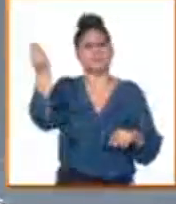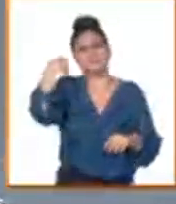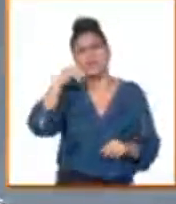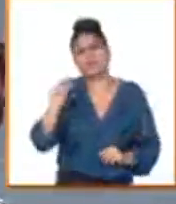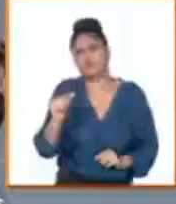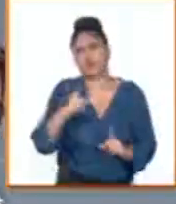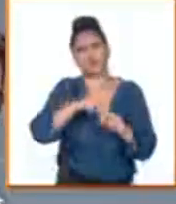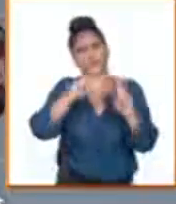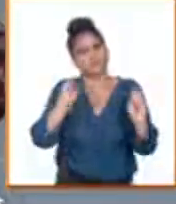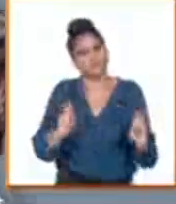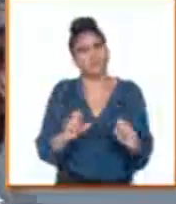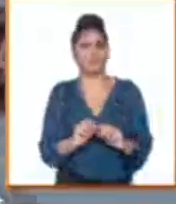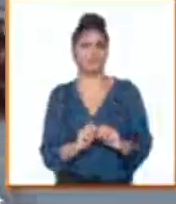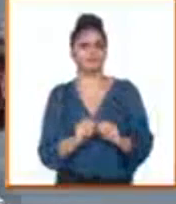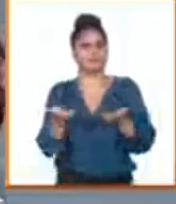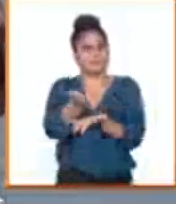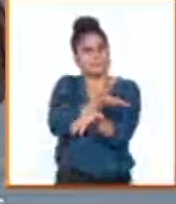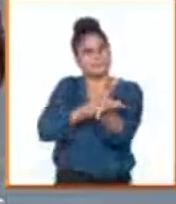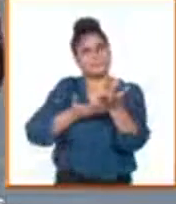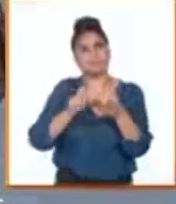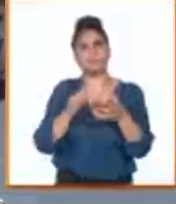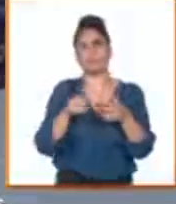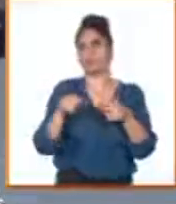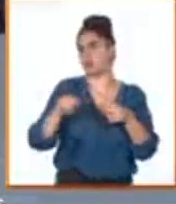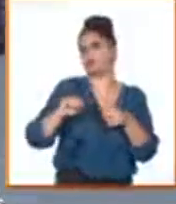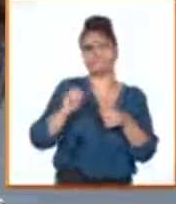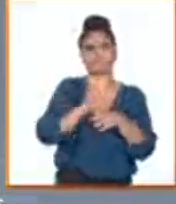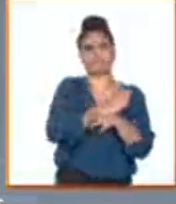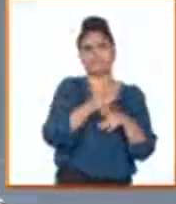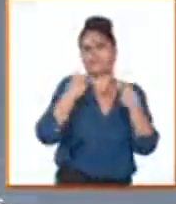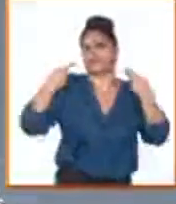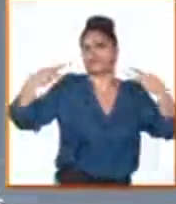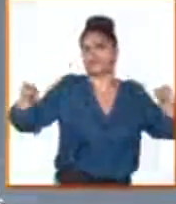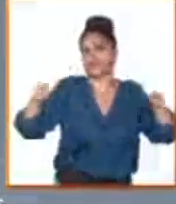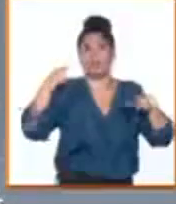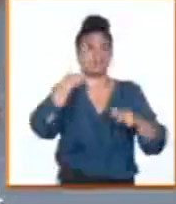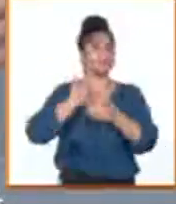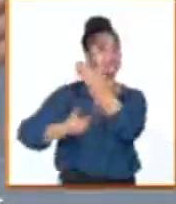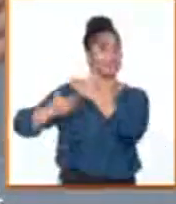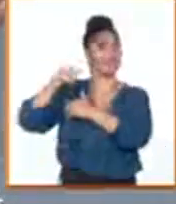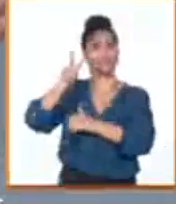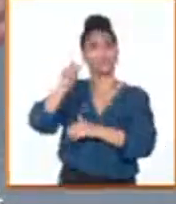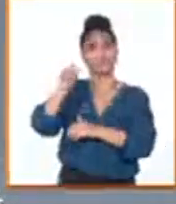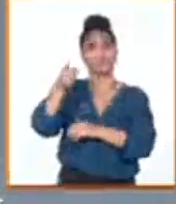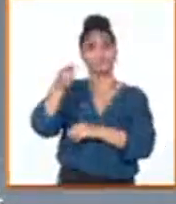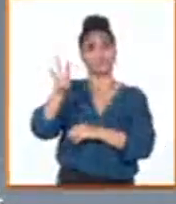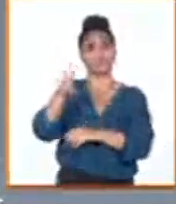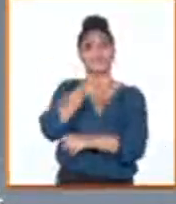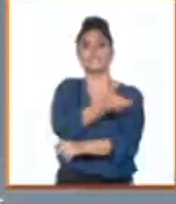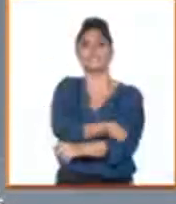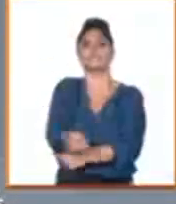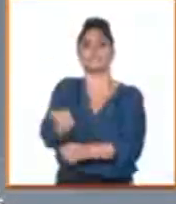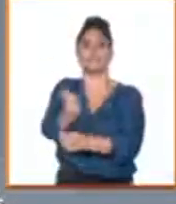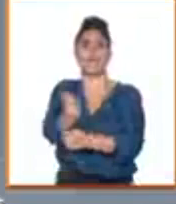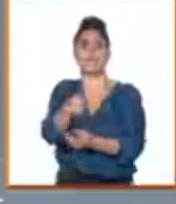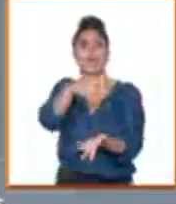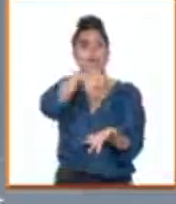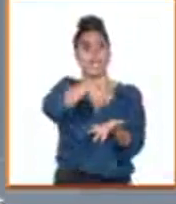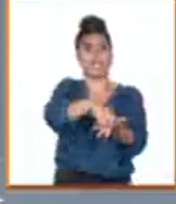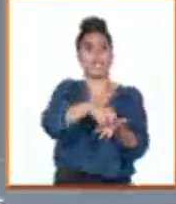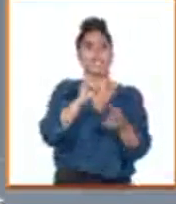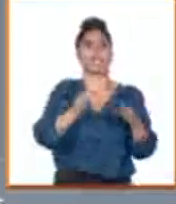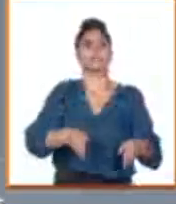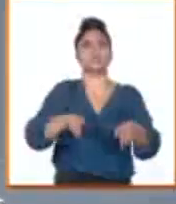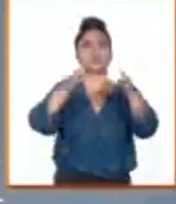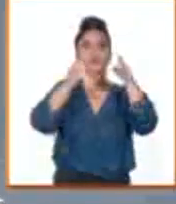con amigos y colegas que nos ayudaron, nos apoyaron. Desde el 2013 recordemos aquel seminario que se hizo en el Instituto de Periodismo José Martí, donde vinieron un grupo de